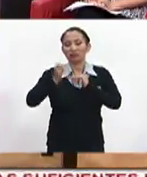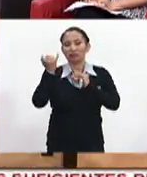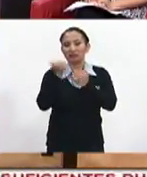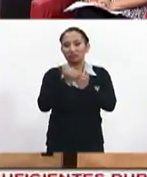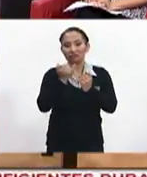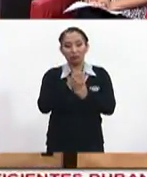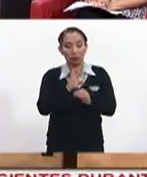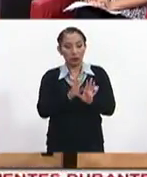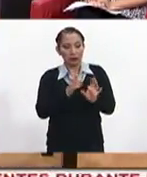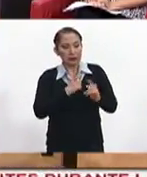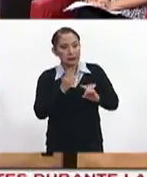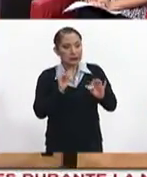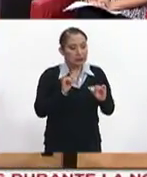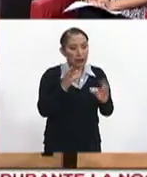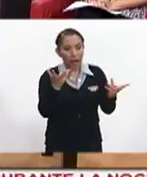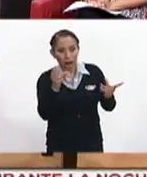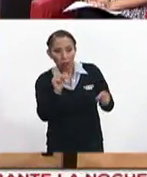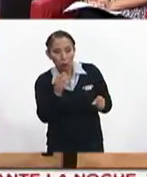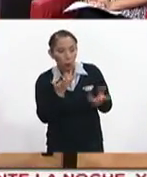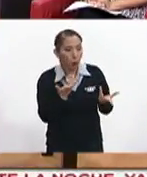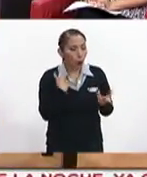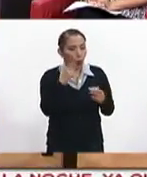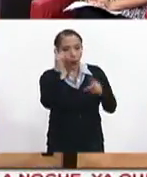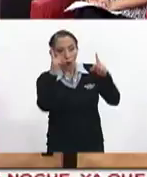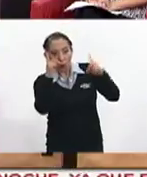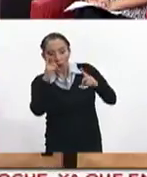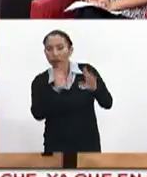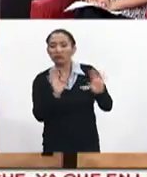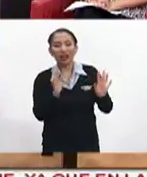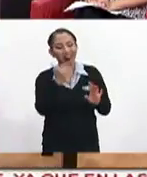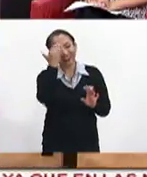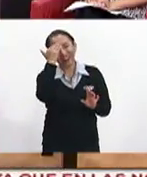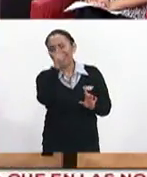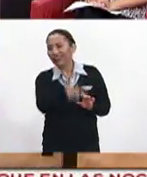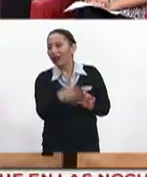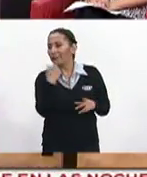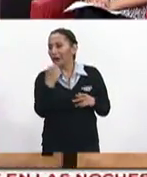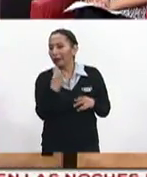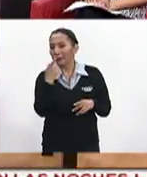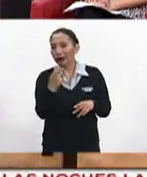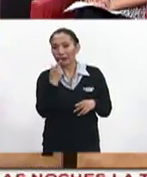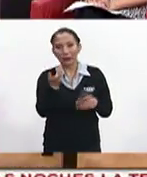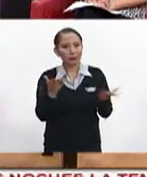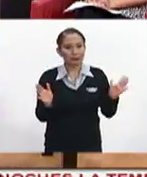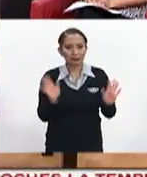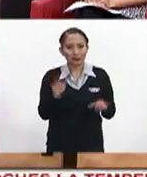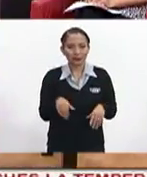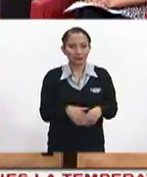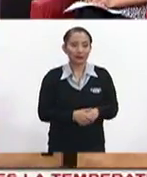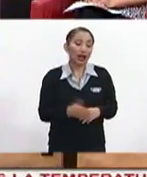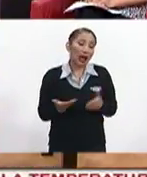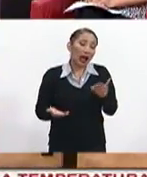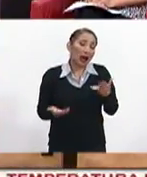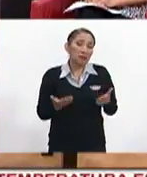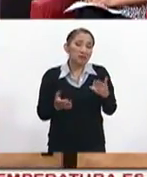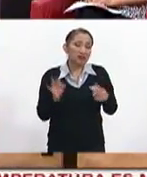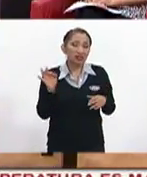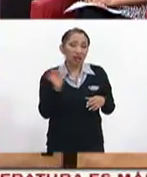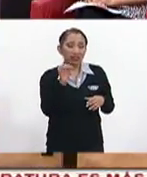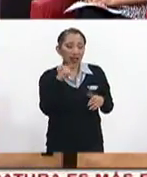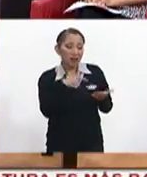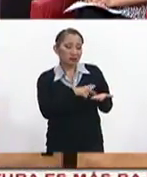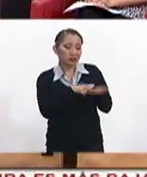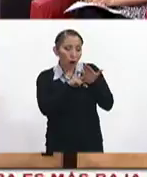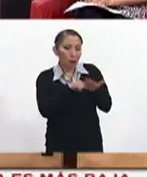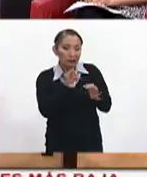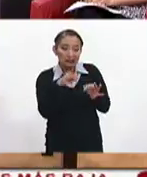incertidumbre, digamos, se ha ido normalizando y por lo tanto eso se ve reflejado en un indicador como ese, ¿no? Que muchas veces quizás es un